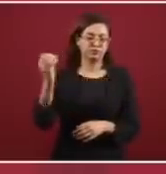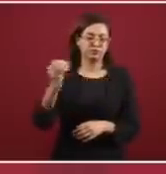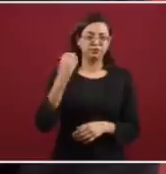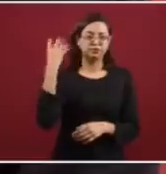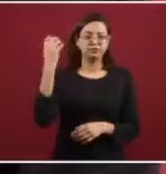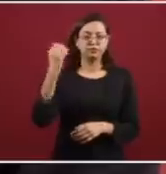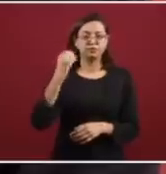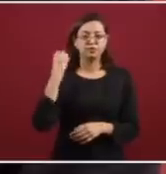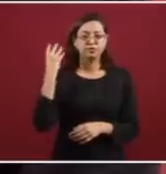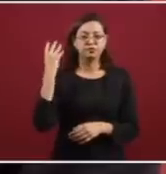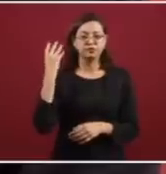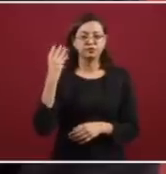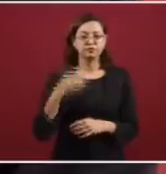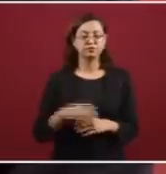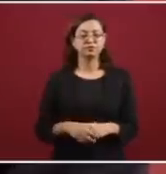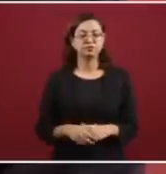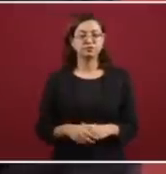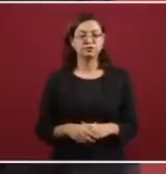para